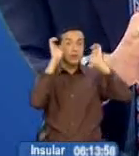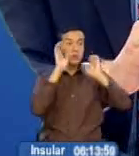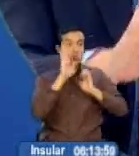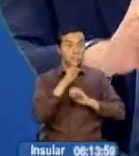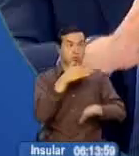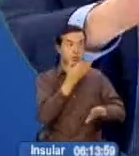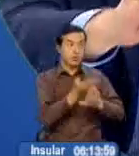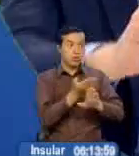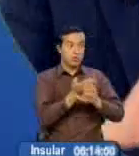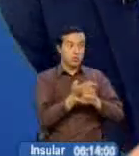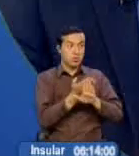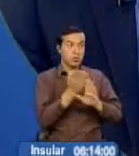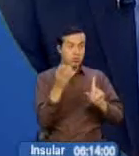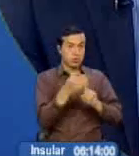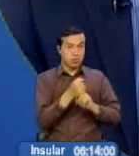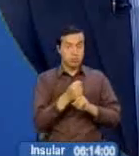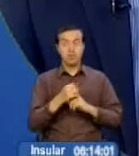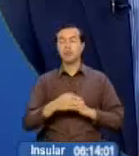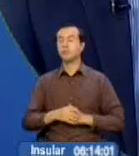usted propone para lograr eso?